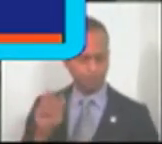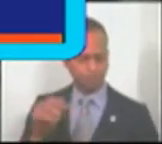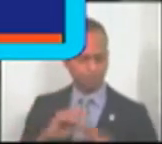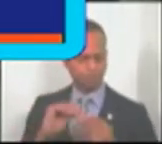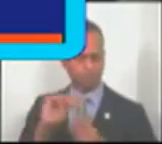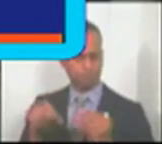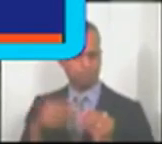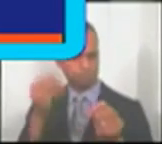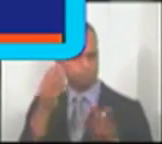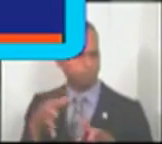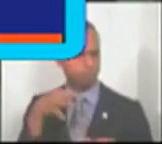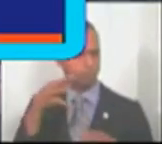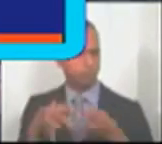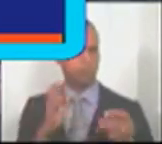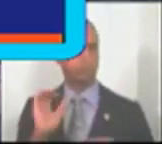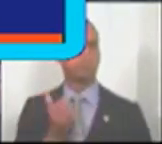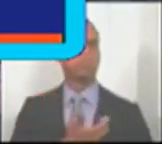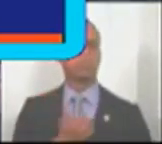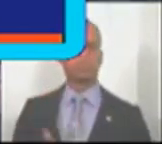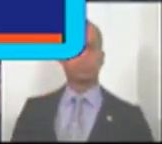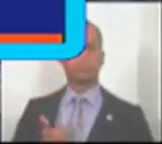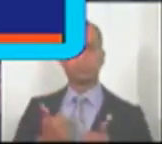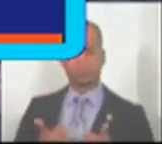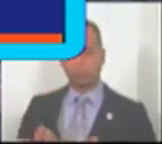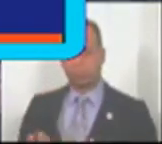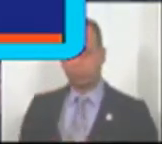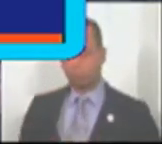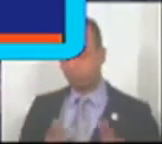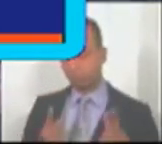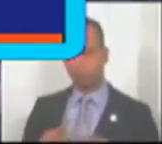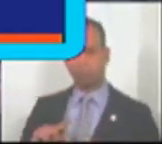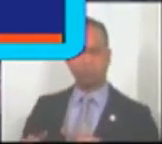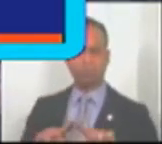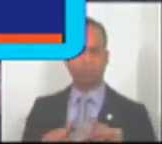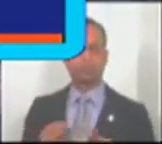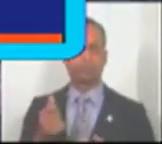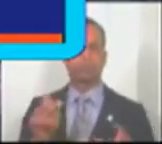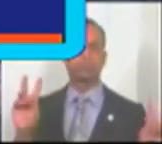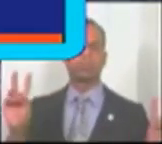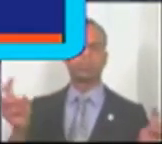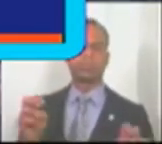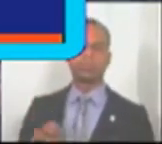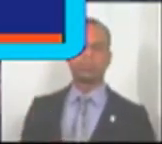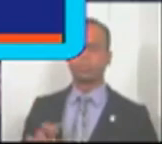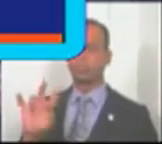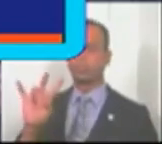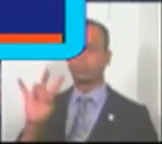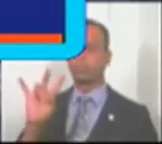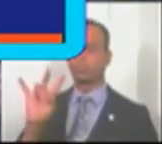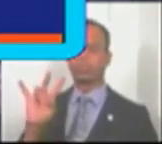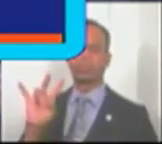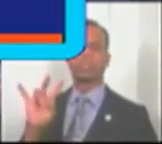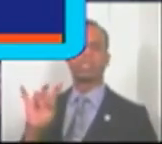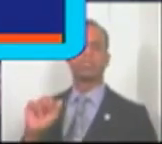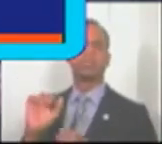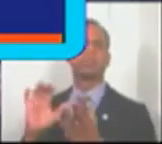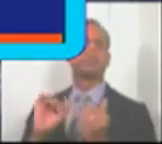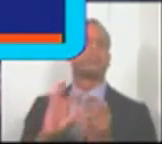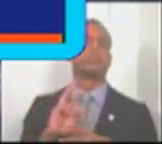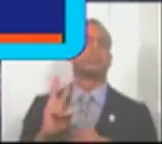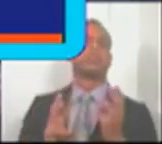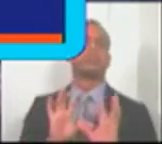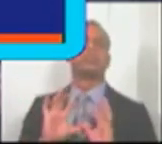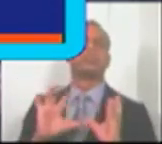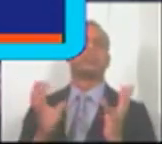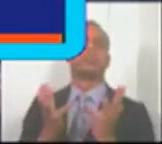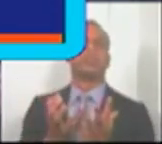en distintos aspectos de nuestra vida. Alguno lo denominó 7 desafíos de la globalización, porque